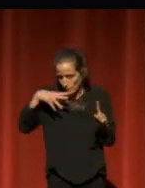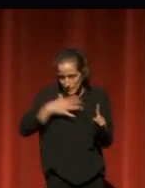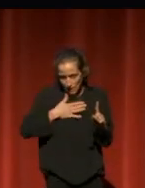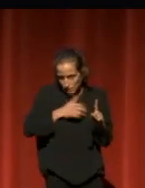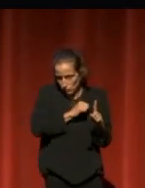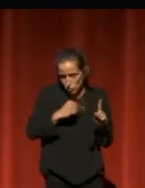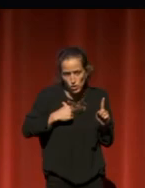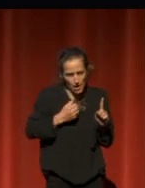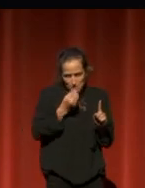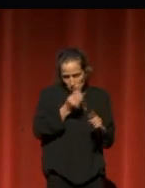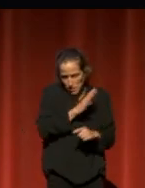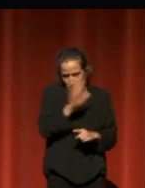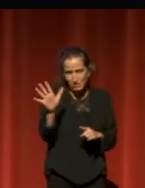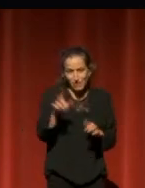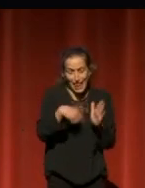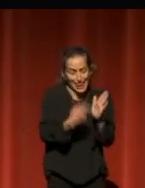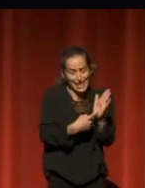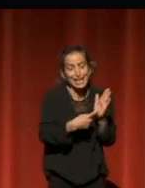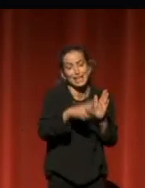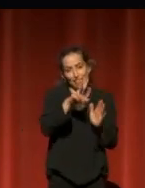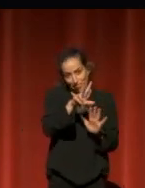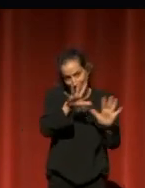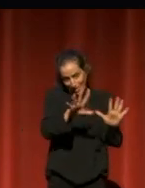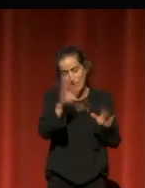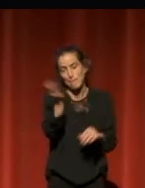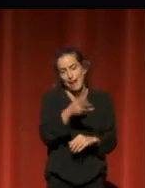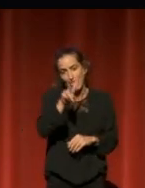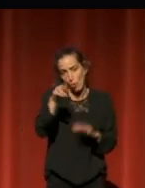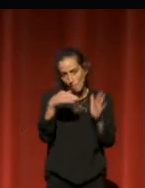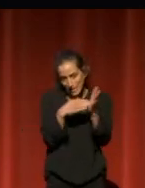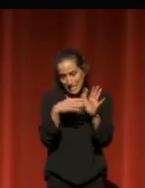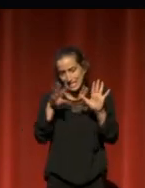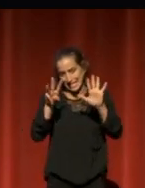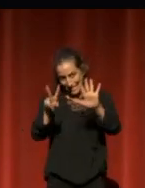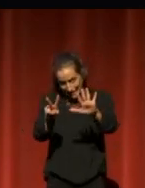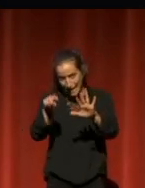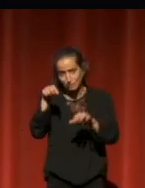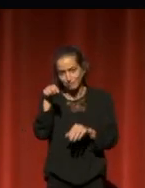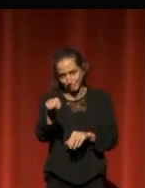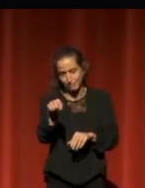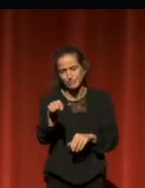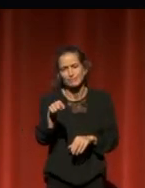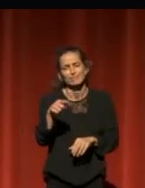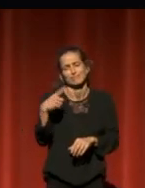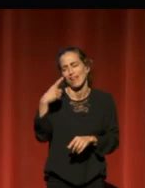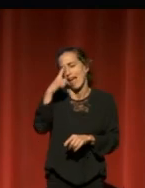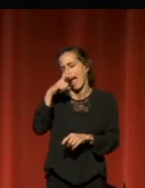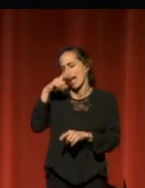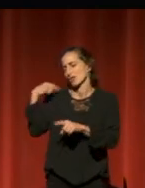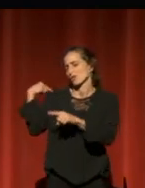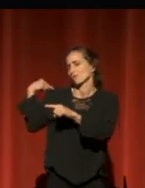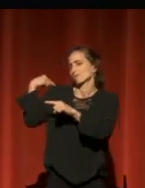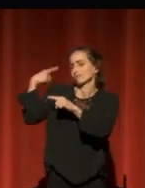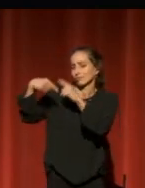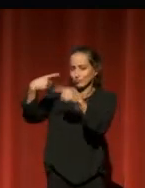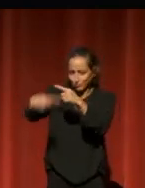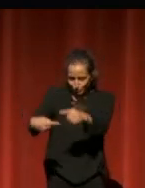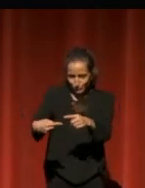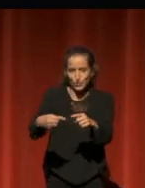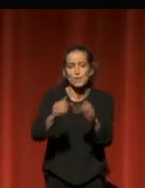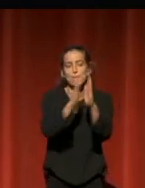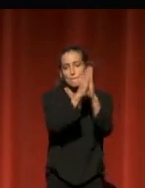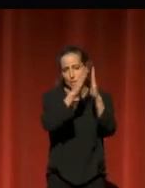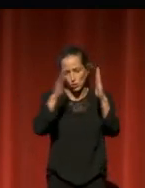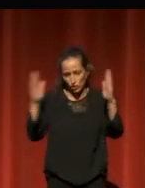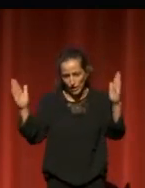integradora, la ley 10/2007, que ha servido durante muchos años para muchas cuestiones, tanto bibliotecas